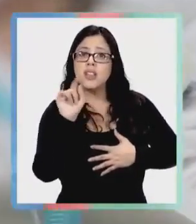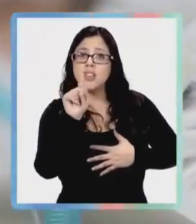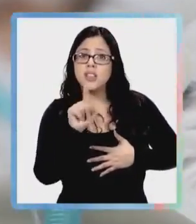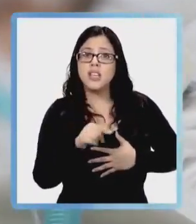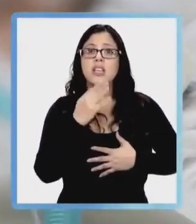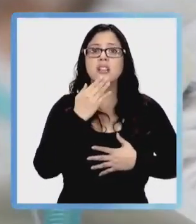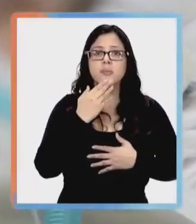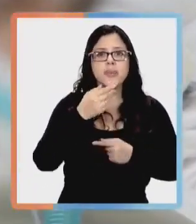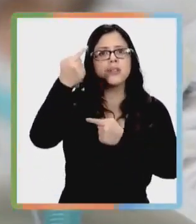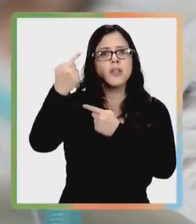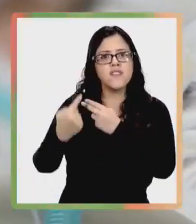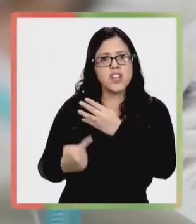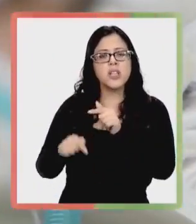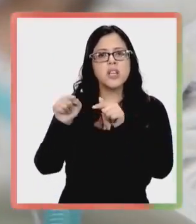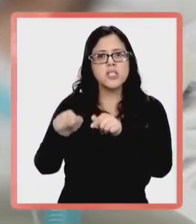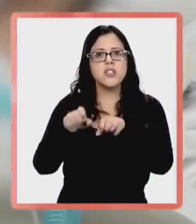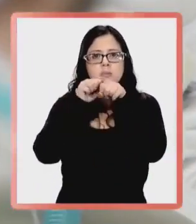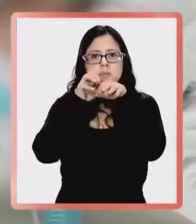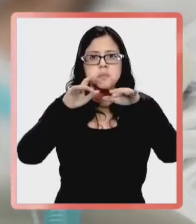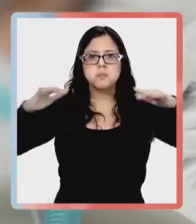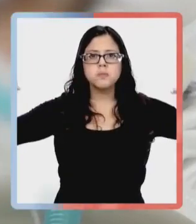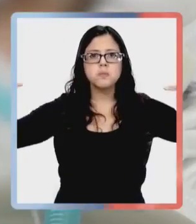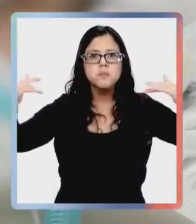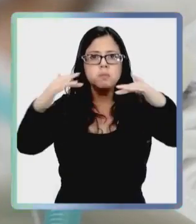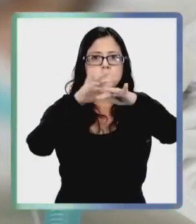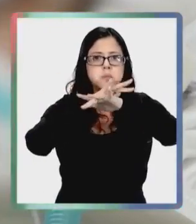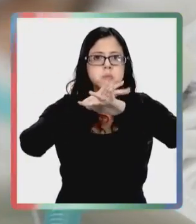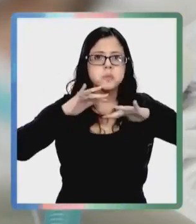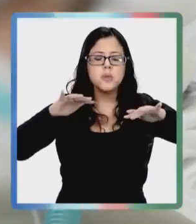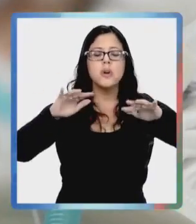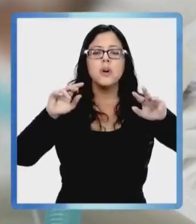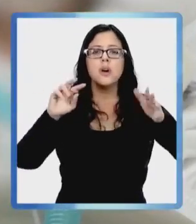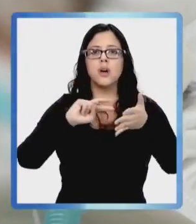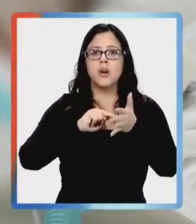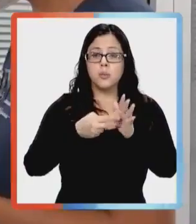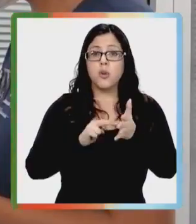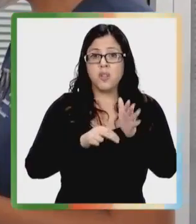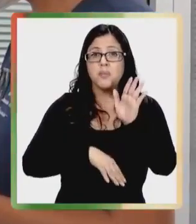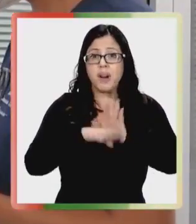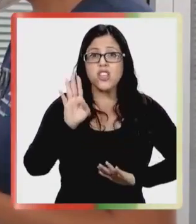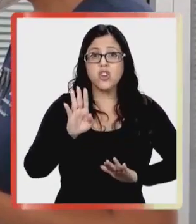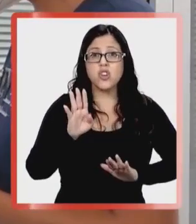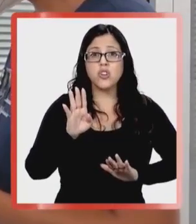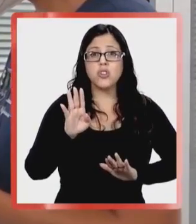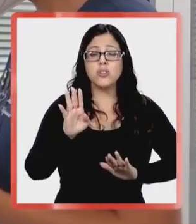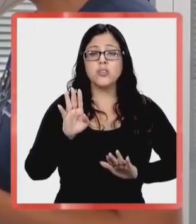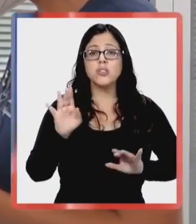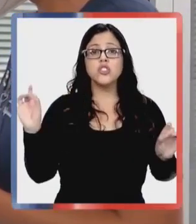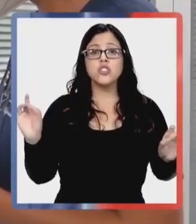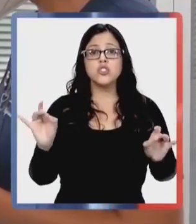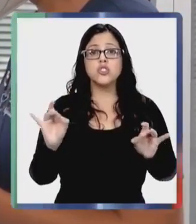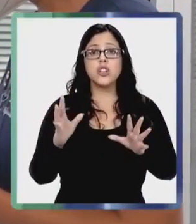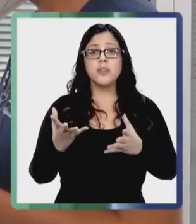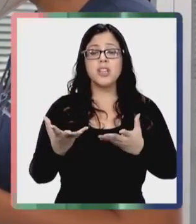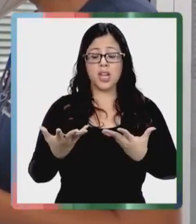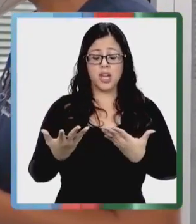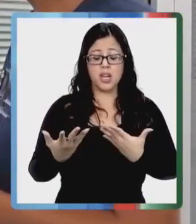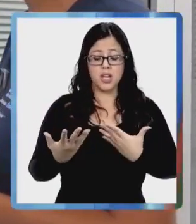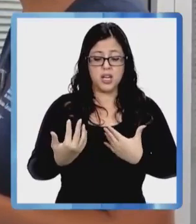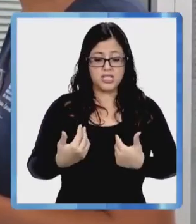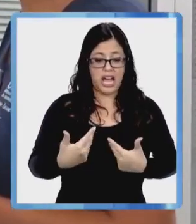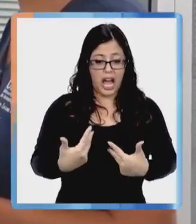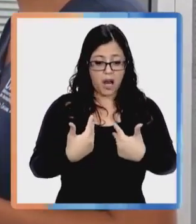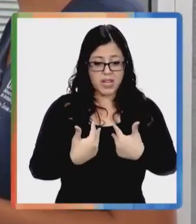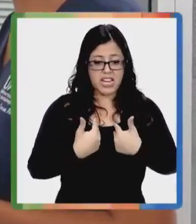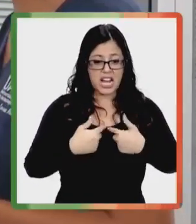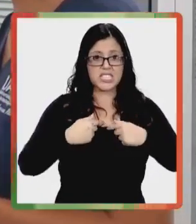presupuestamos con la enfermedad viral. Y eso lo más probable es que sea una complicación o bacteriana o que el virus, en vez de atacar solamente el aparato respiratorio